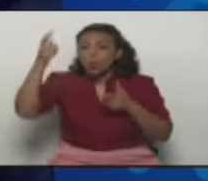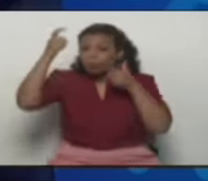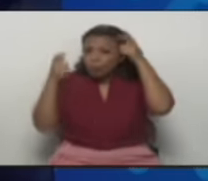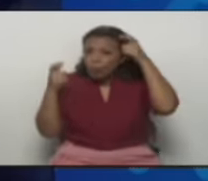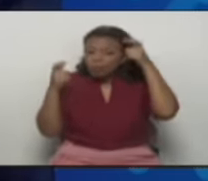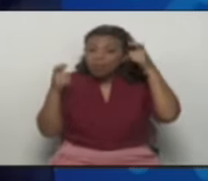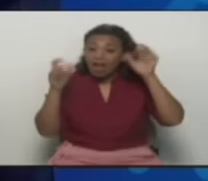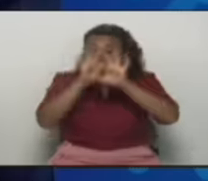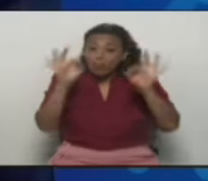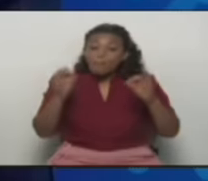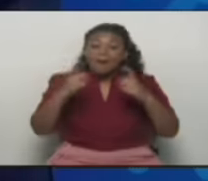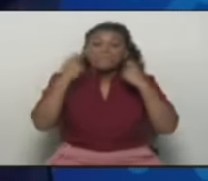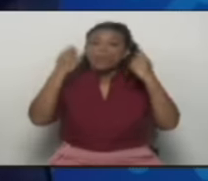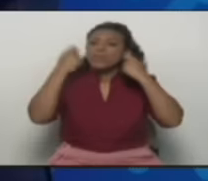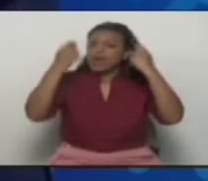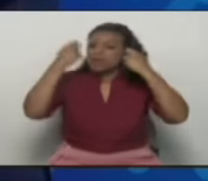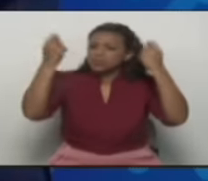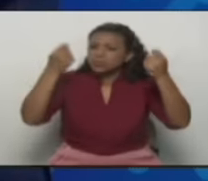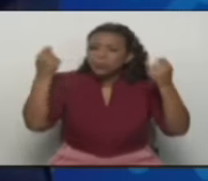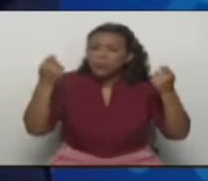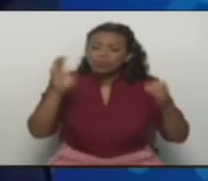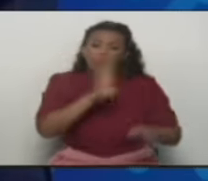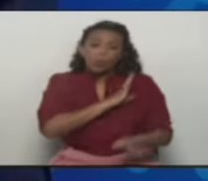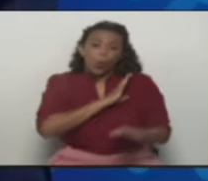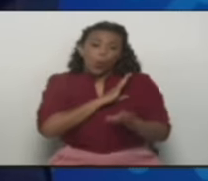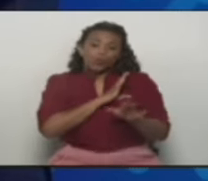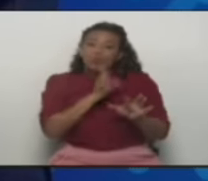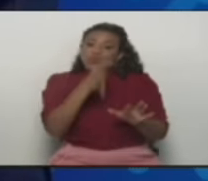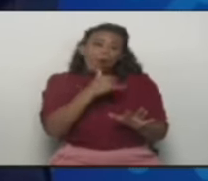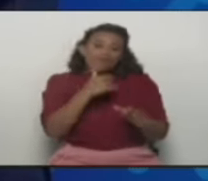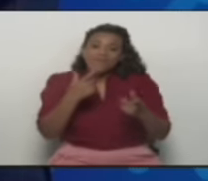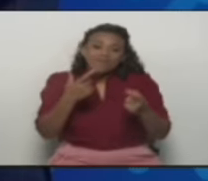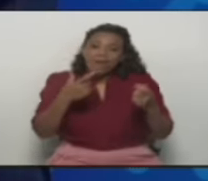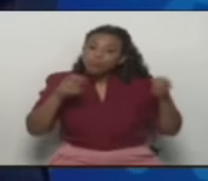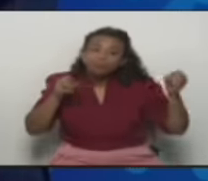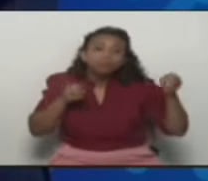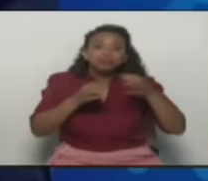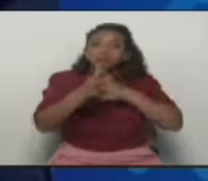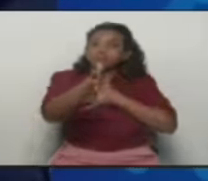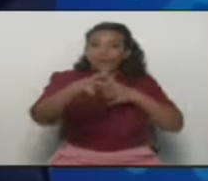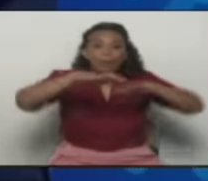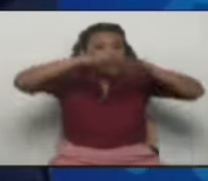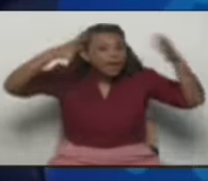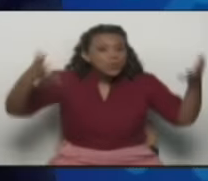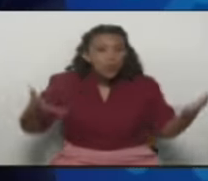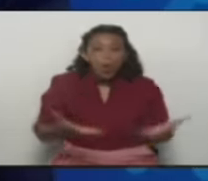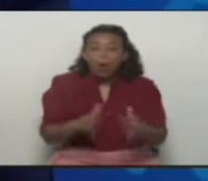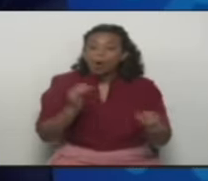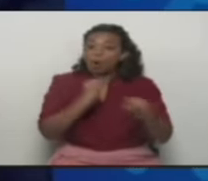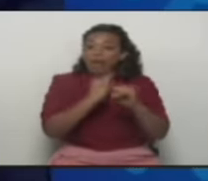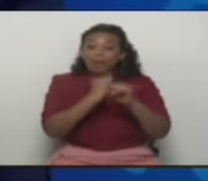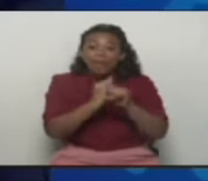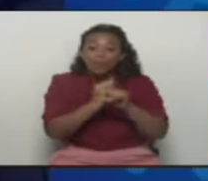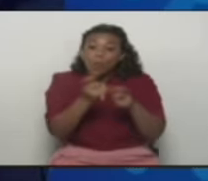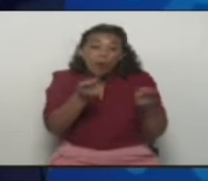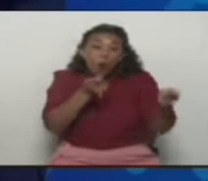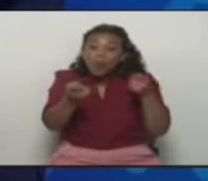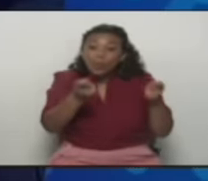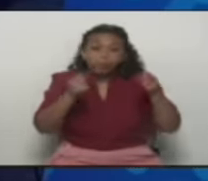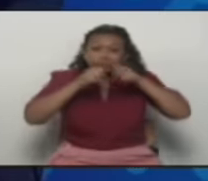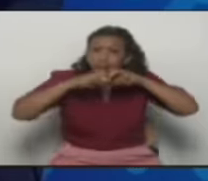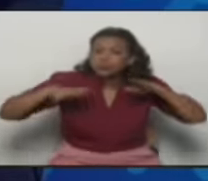mediático, donde el espacio cibernético era todavía no dominante.